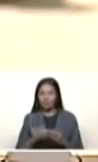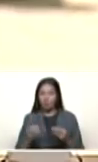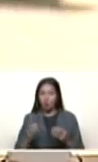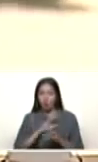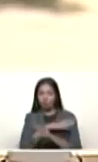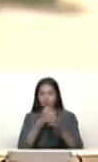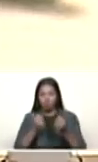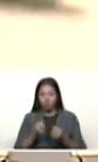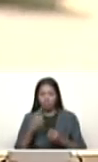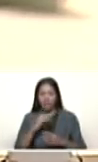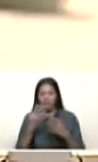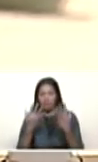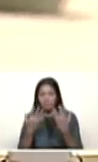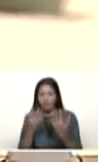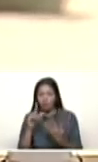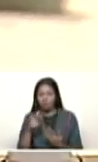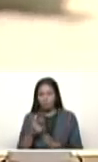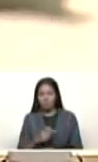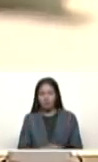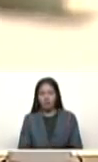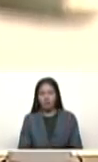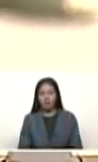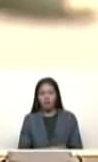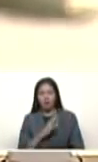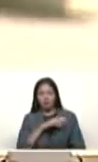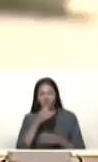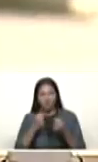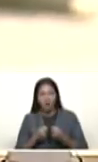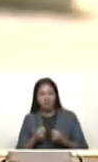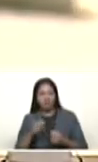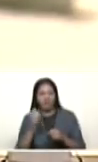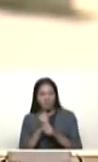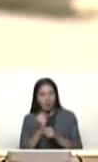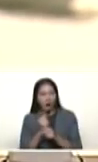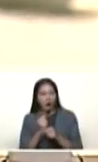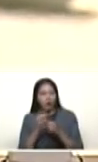que tienen en sus manos. Poder de trabajo, poder productivo,